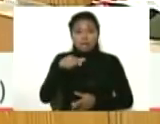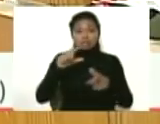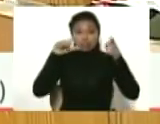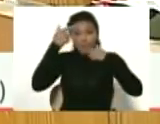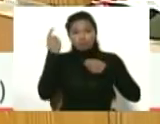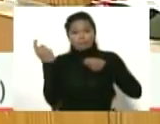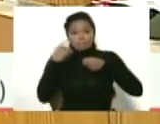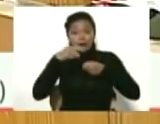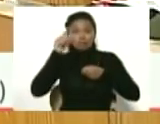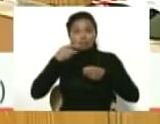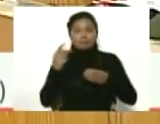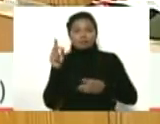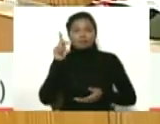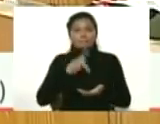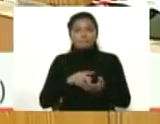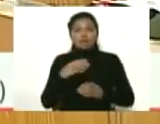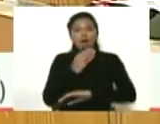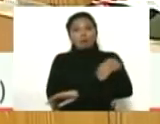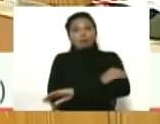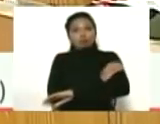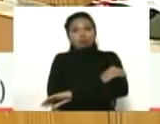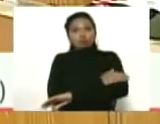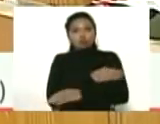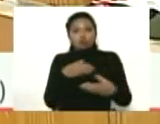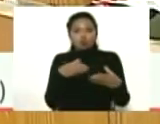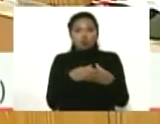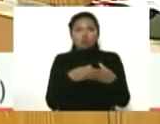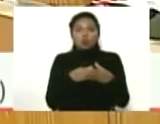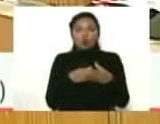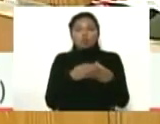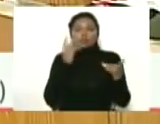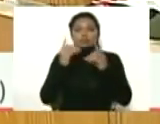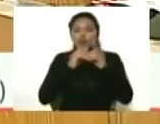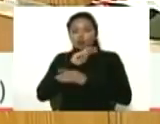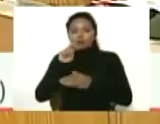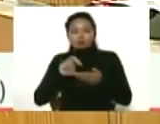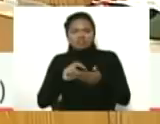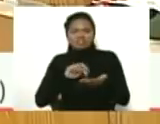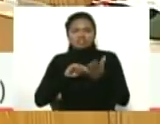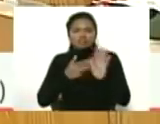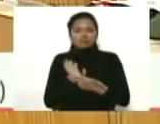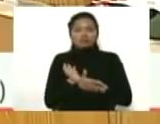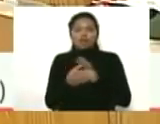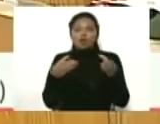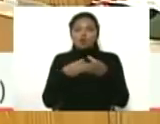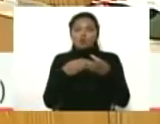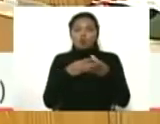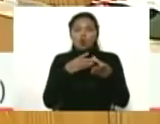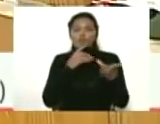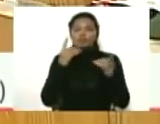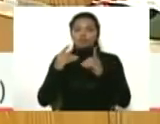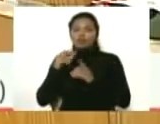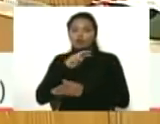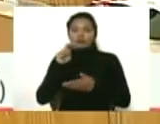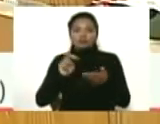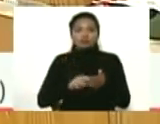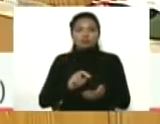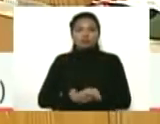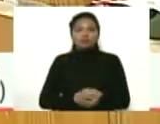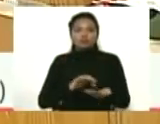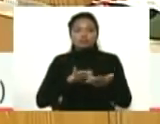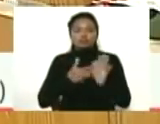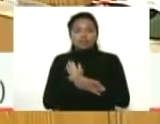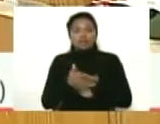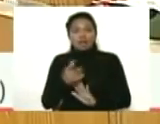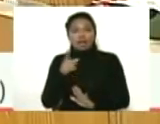chavistas. Y está la oposición de la Mesa de Diálogo Nacional. Quiere decir que con la Mesa de Diálogo Nacional, de la